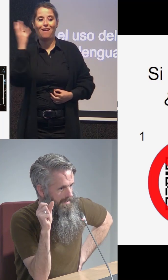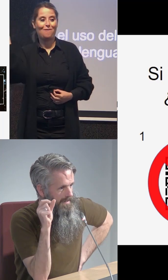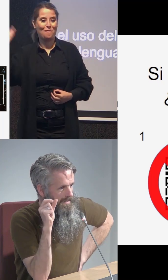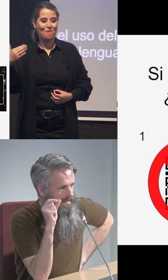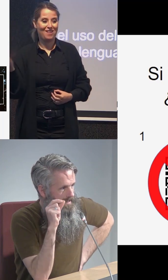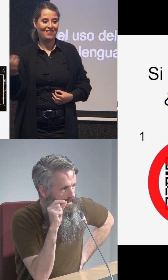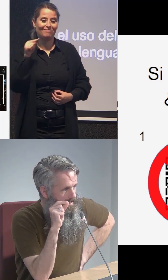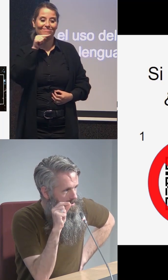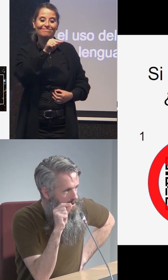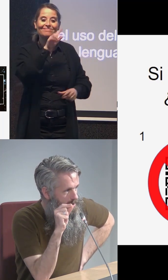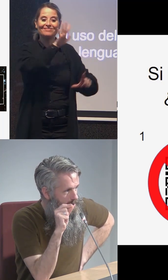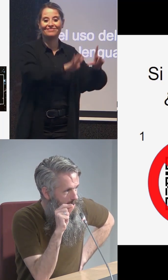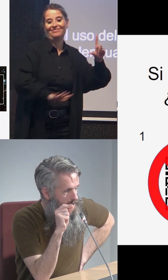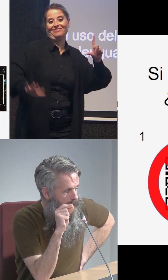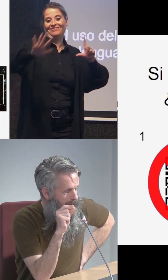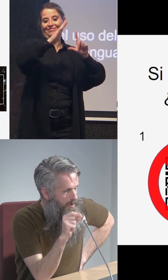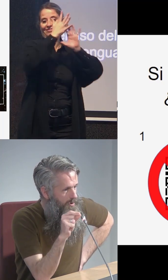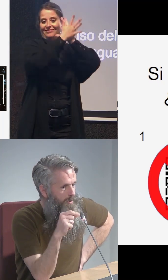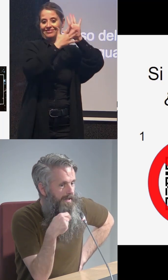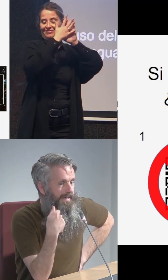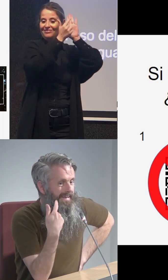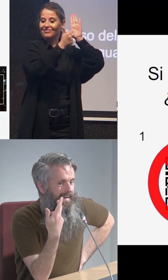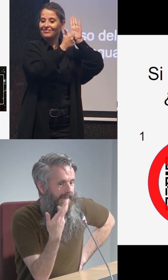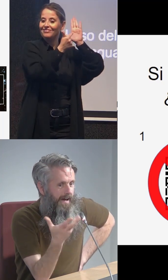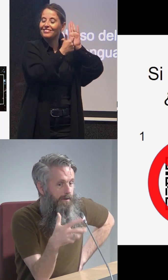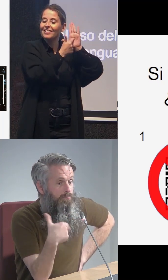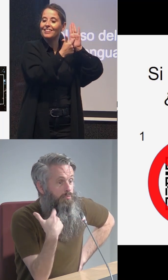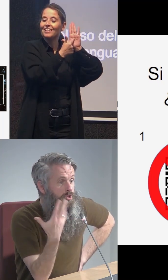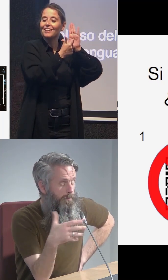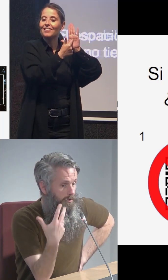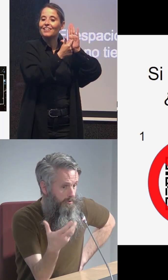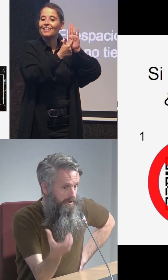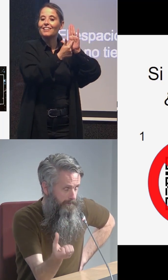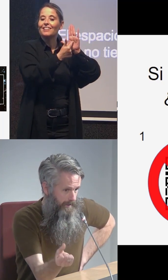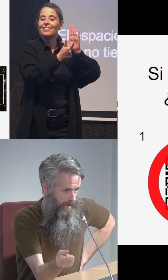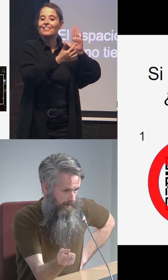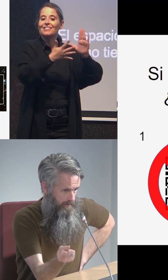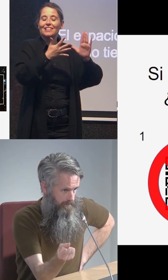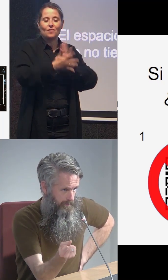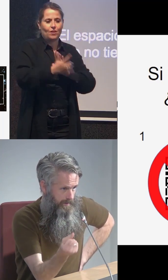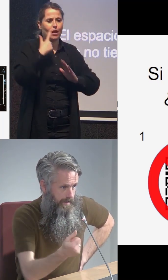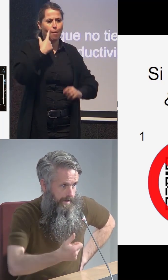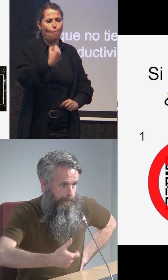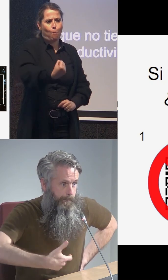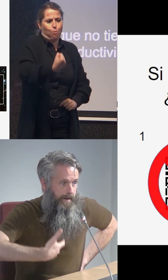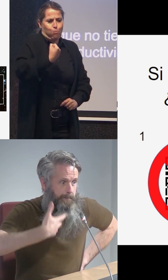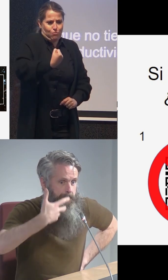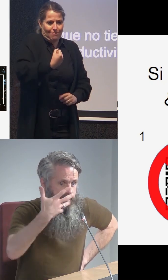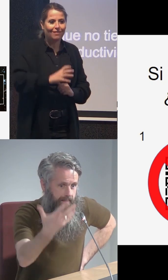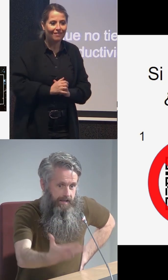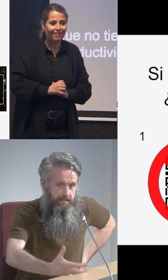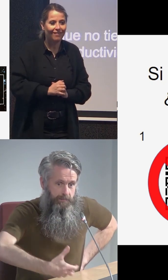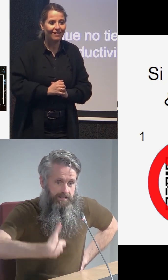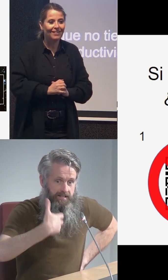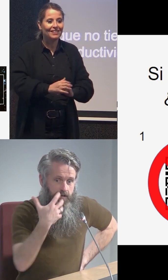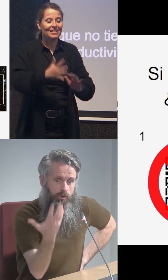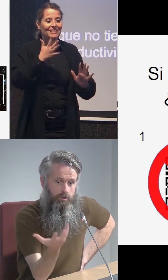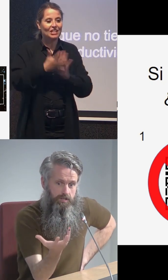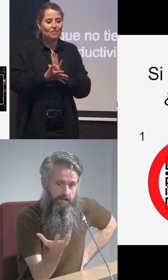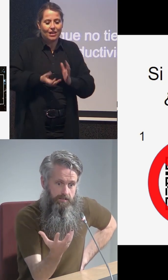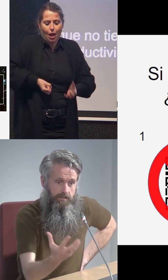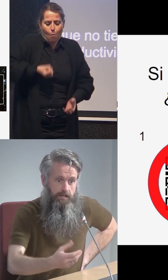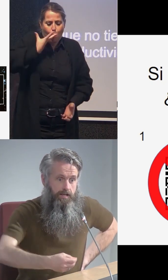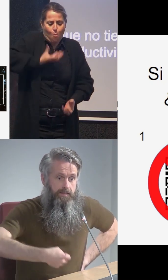orales. Y es algo que le da mucha productividad. Le permite